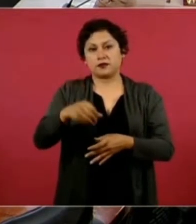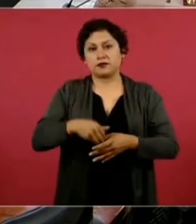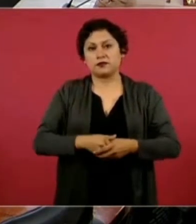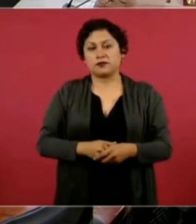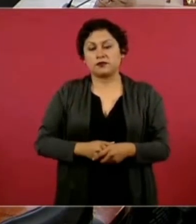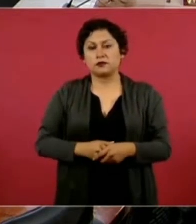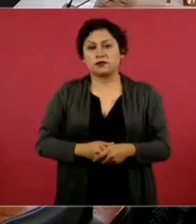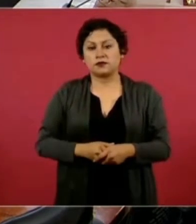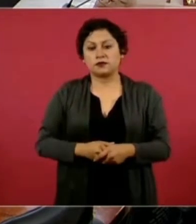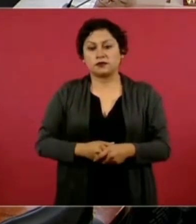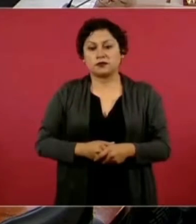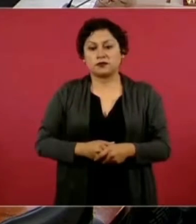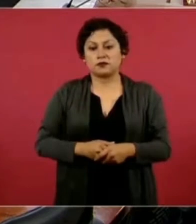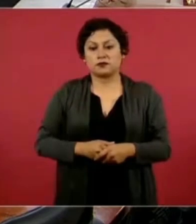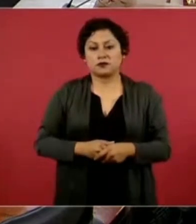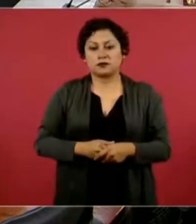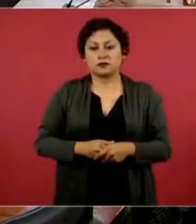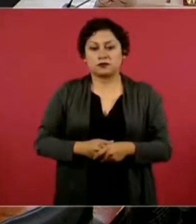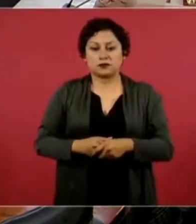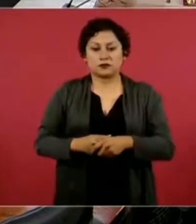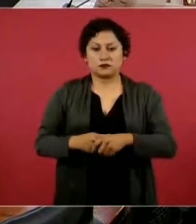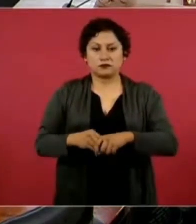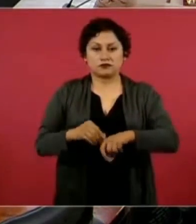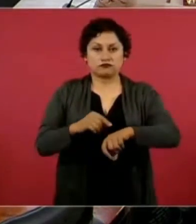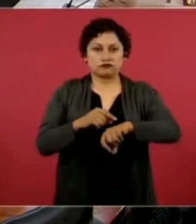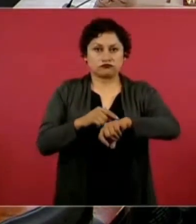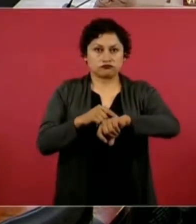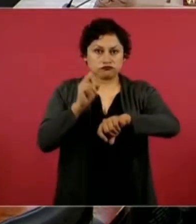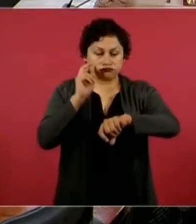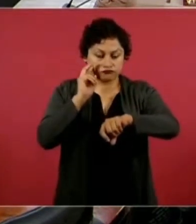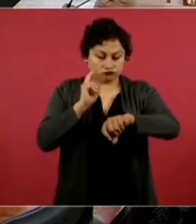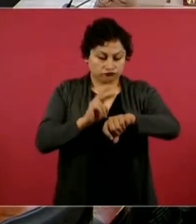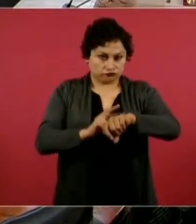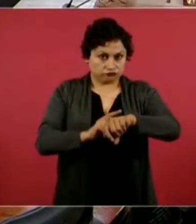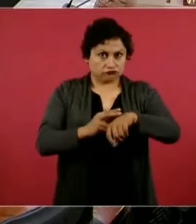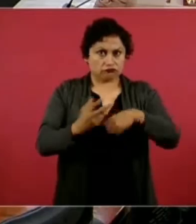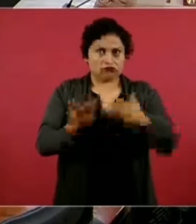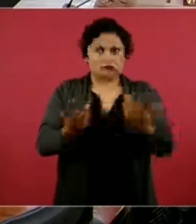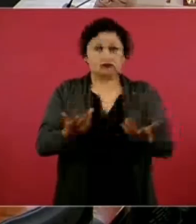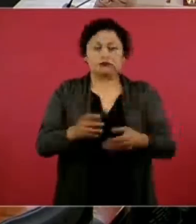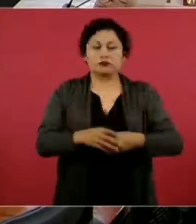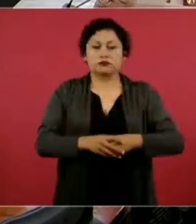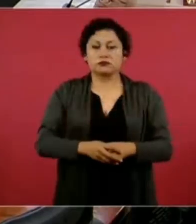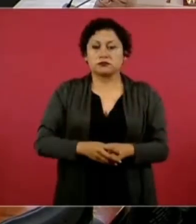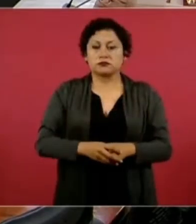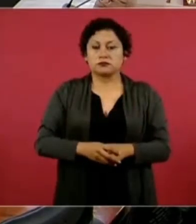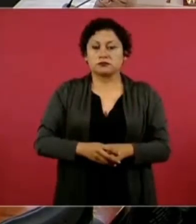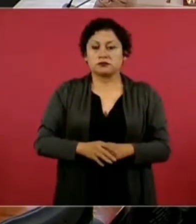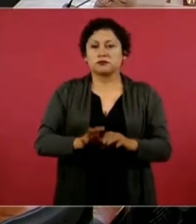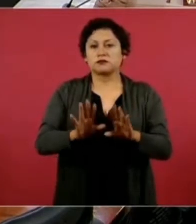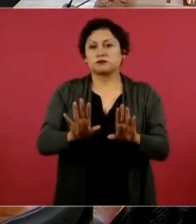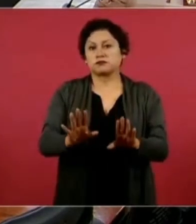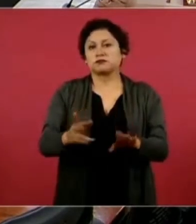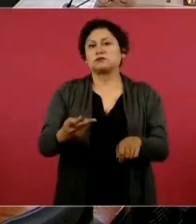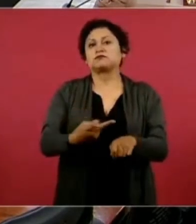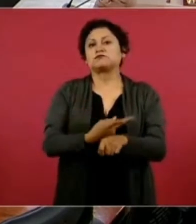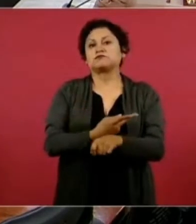Ahorita nos alcanzó más el tiempo, yo estuve en el reloj. Lo que pasa es que empezó antes.